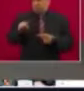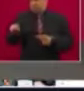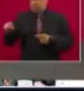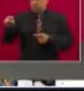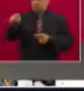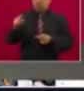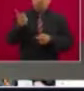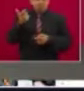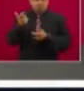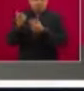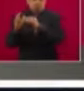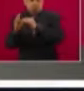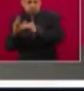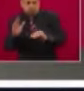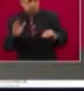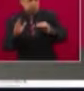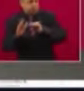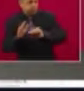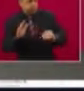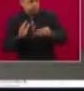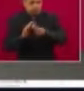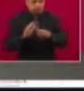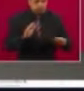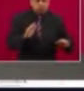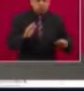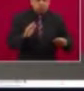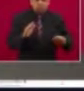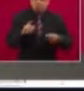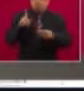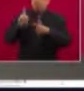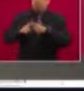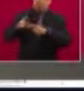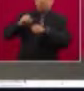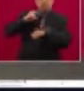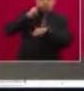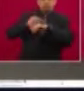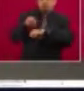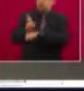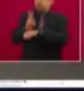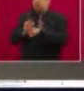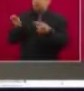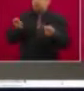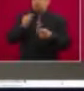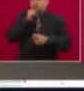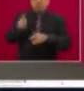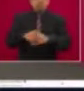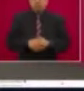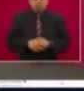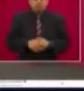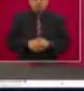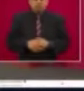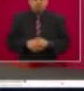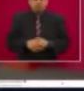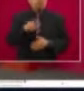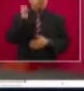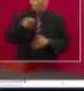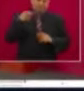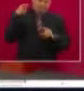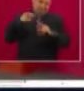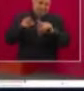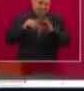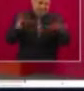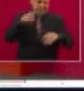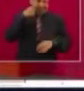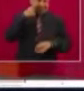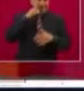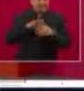donde desde la presidencia se pida la expulsión, que corran o que censuren a un columnista.